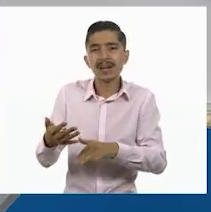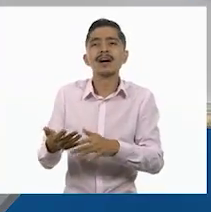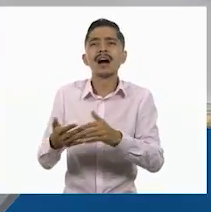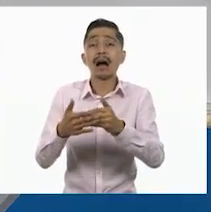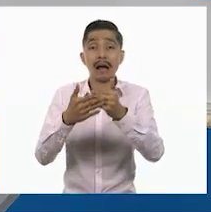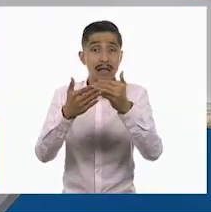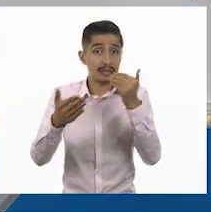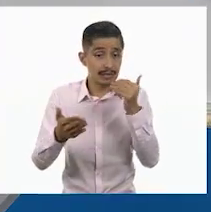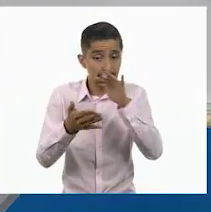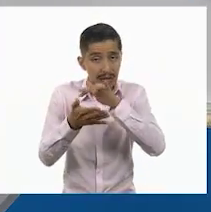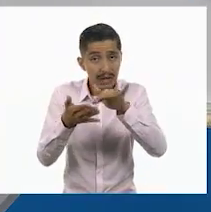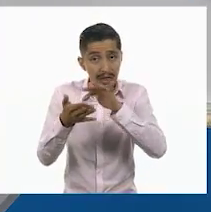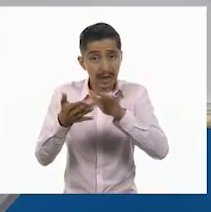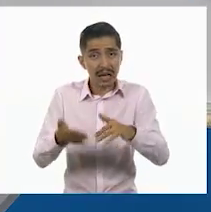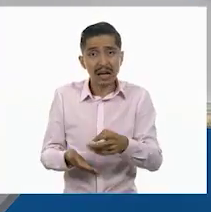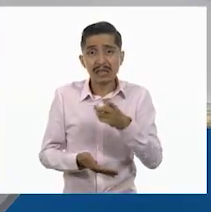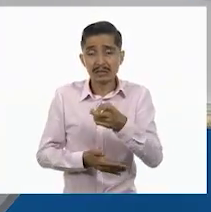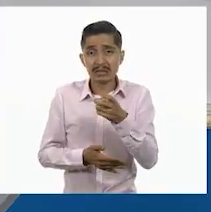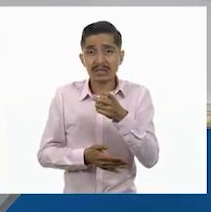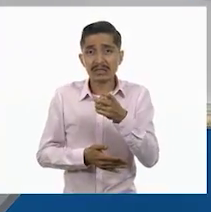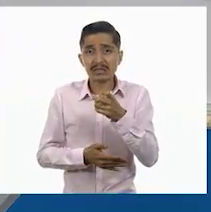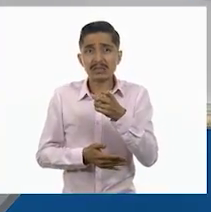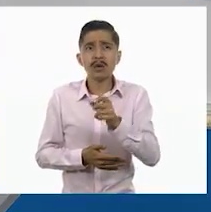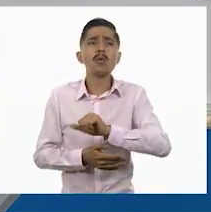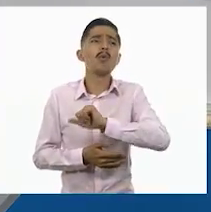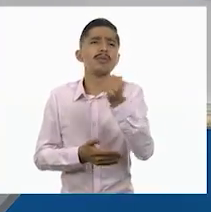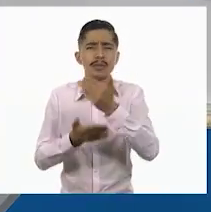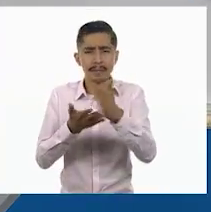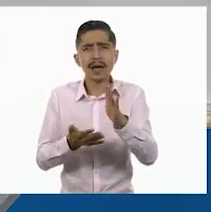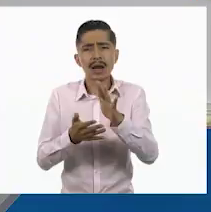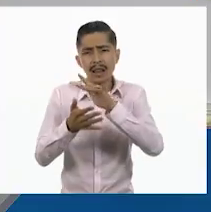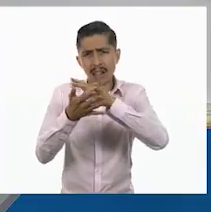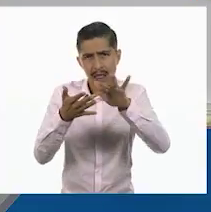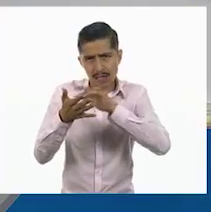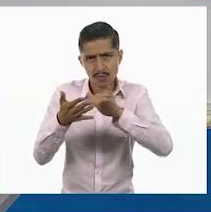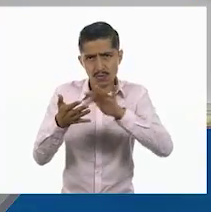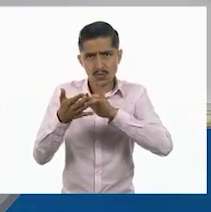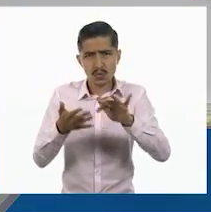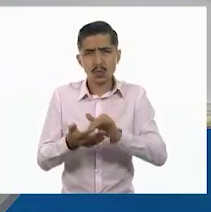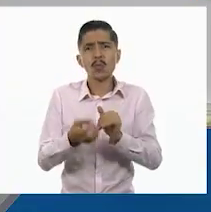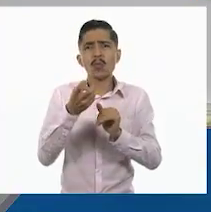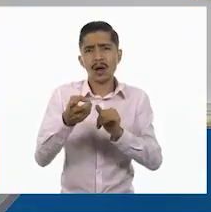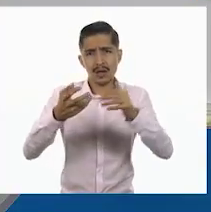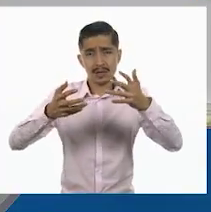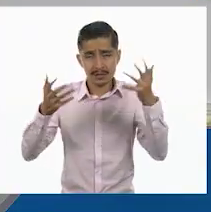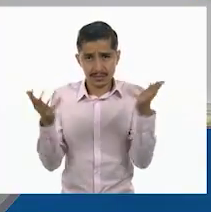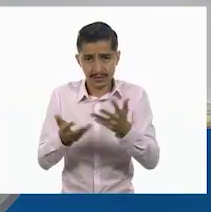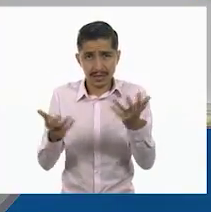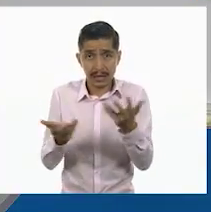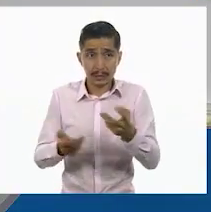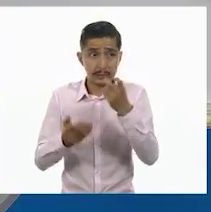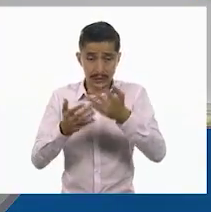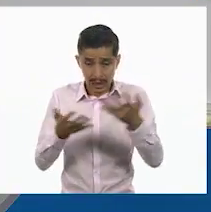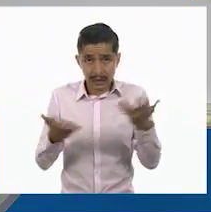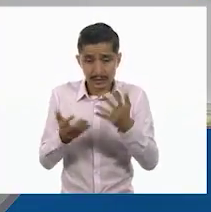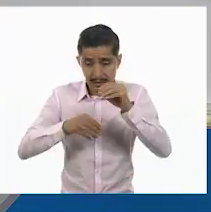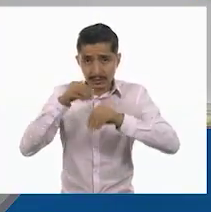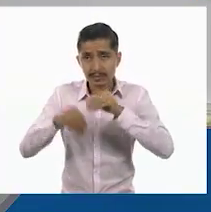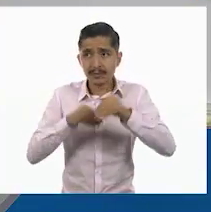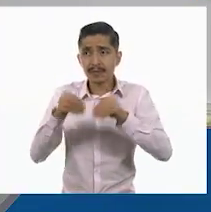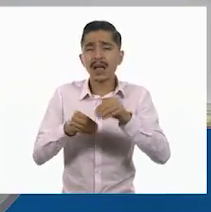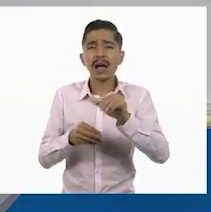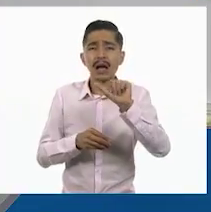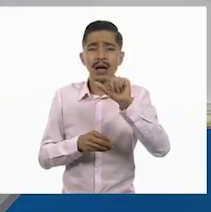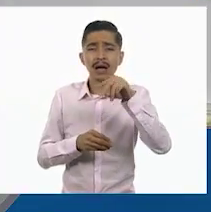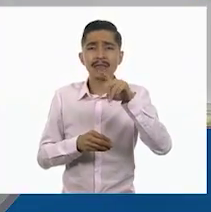otro fragmento de esta bella lectura que realizó, que hizo este texto Andrés Enestrosa,